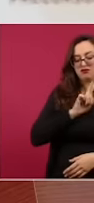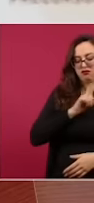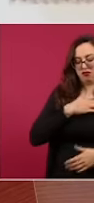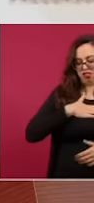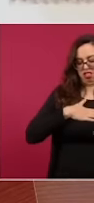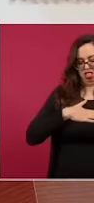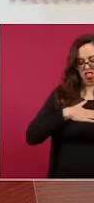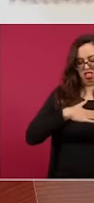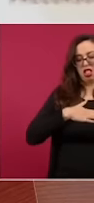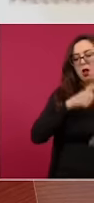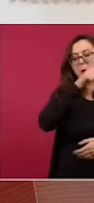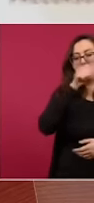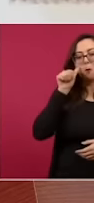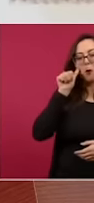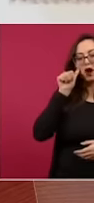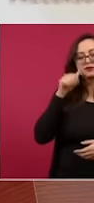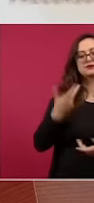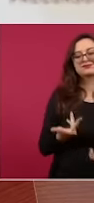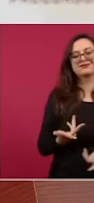estuvo siempre